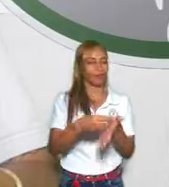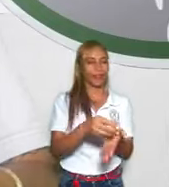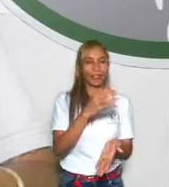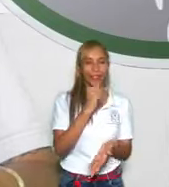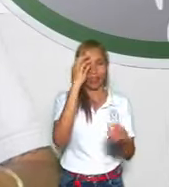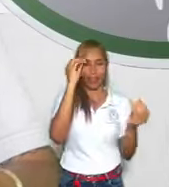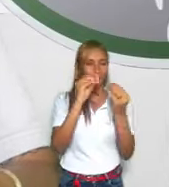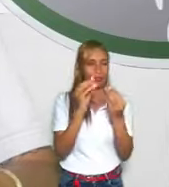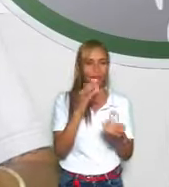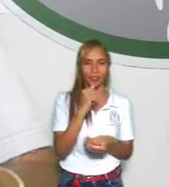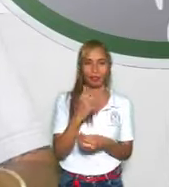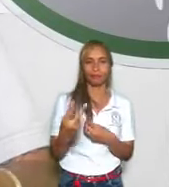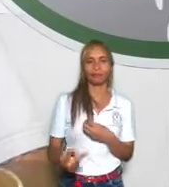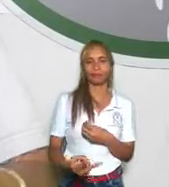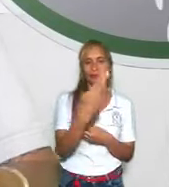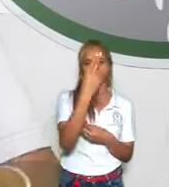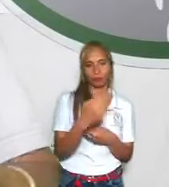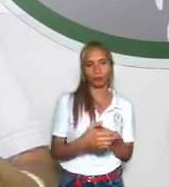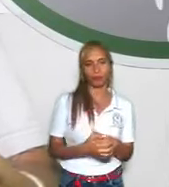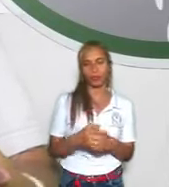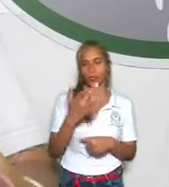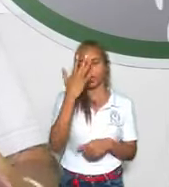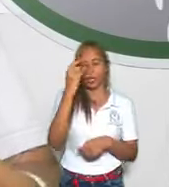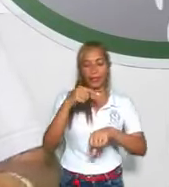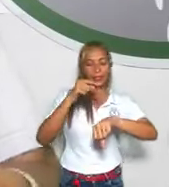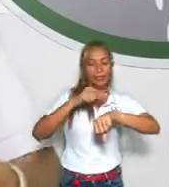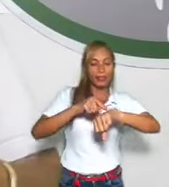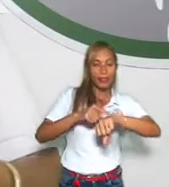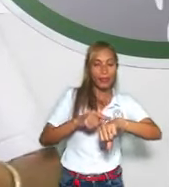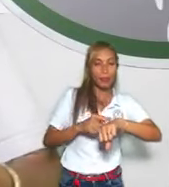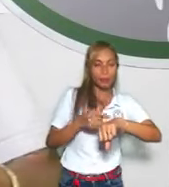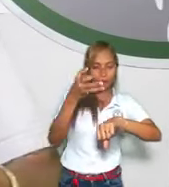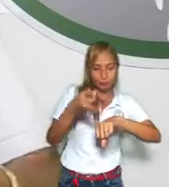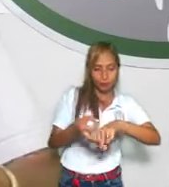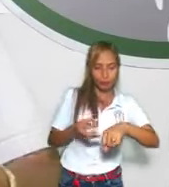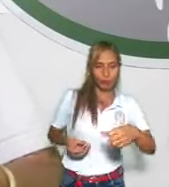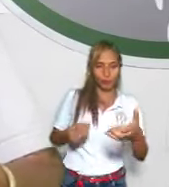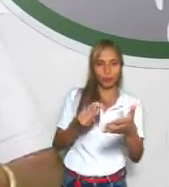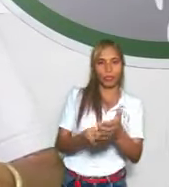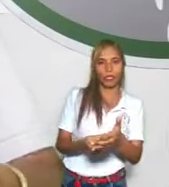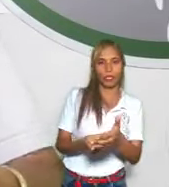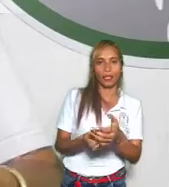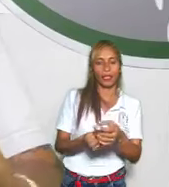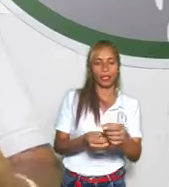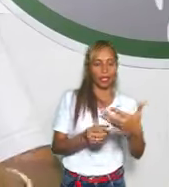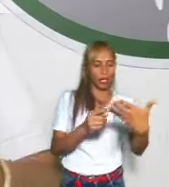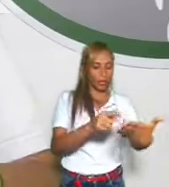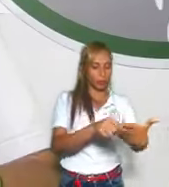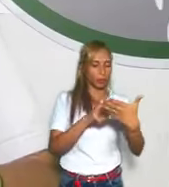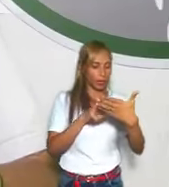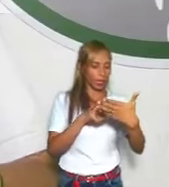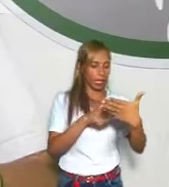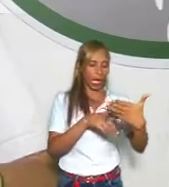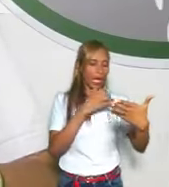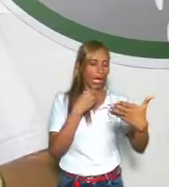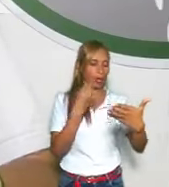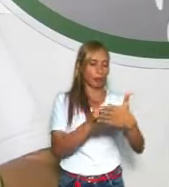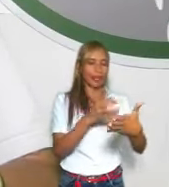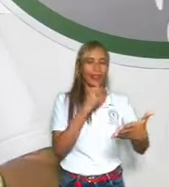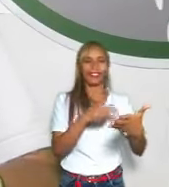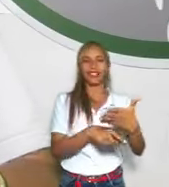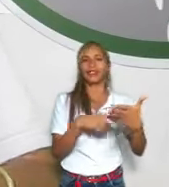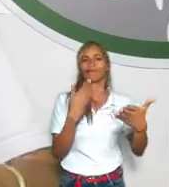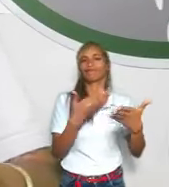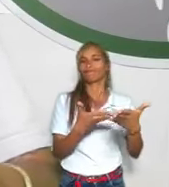la información a tiempo a nuestro sistema comercial, y entonces ahí se genera una suspensión,